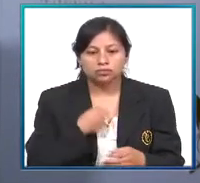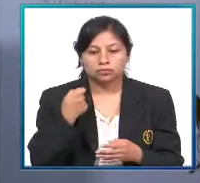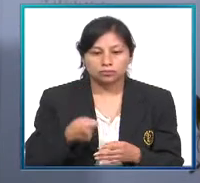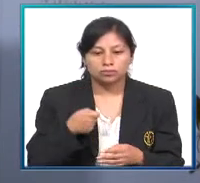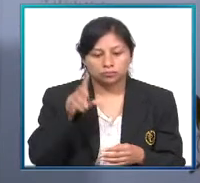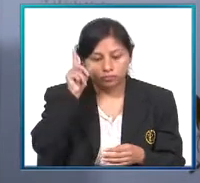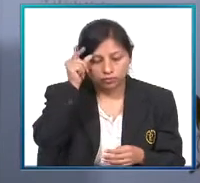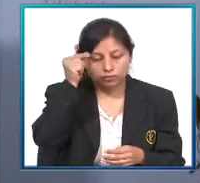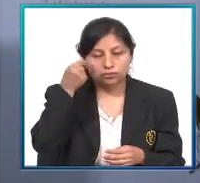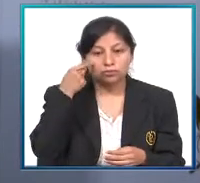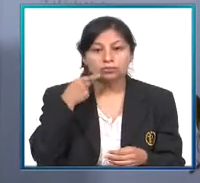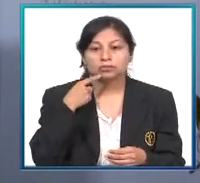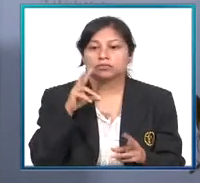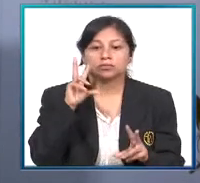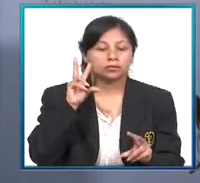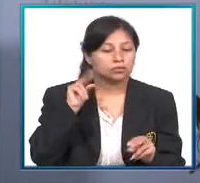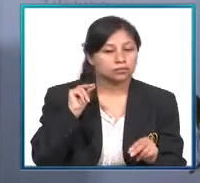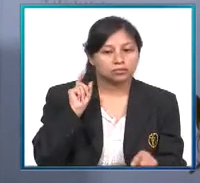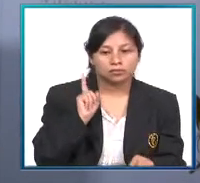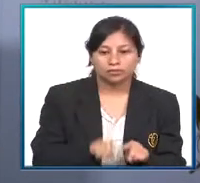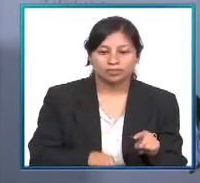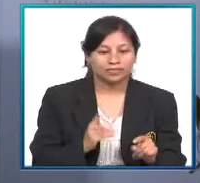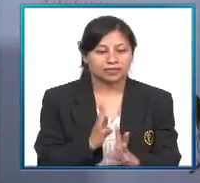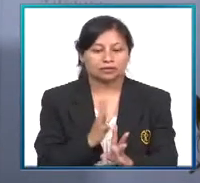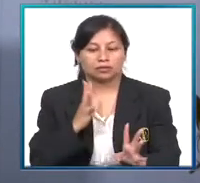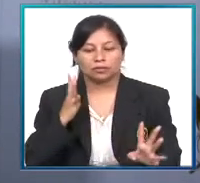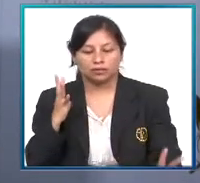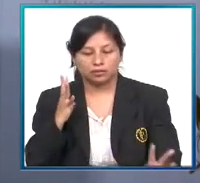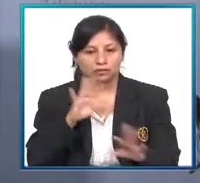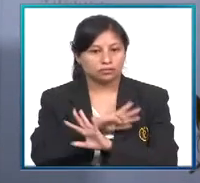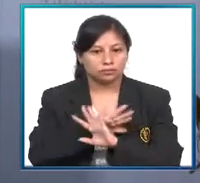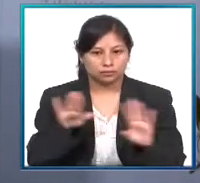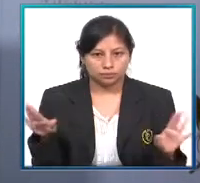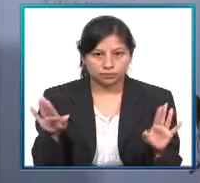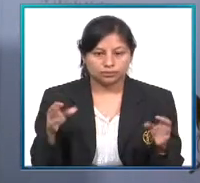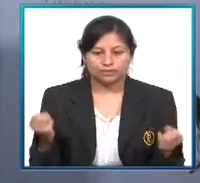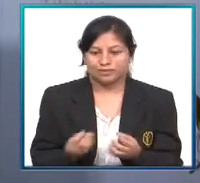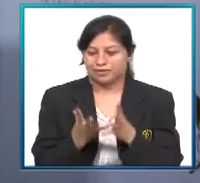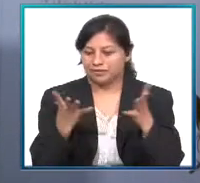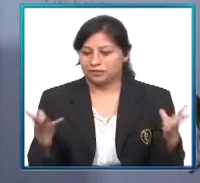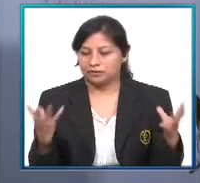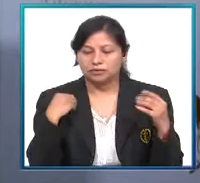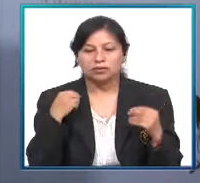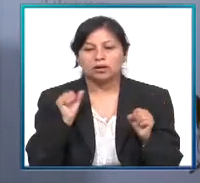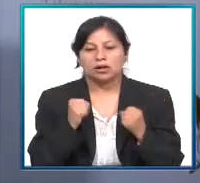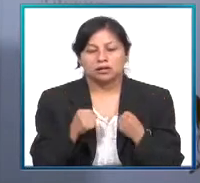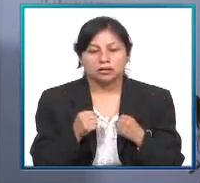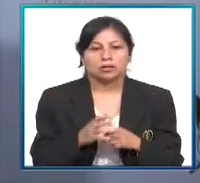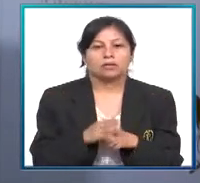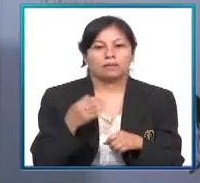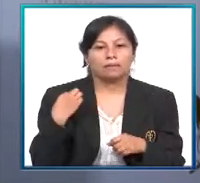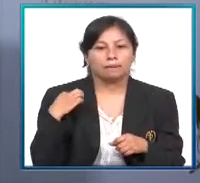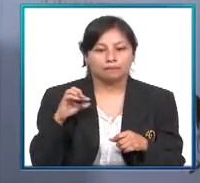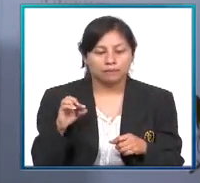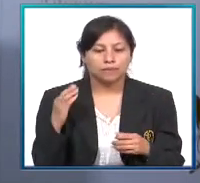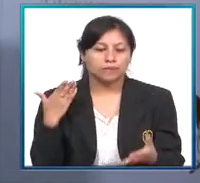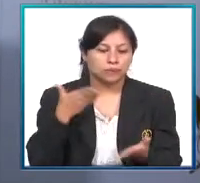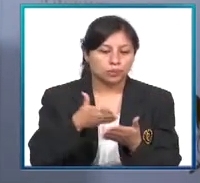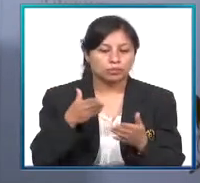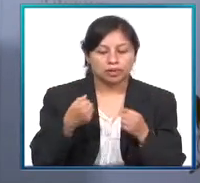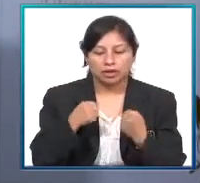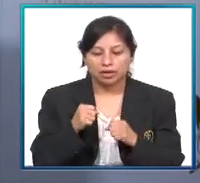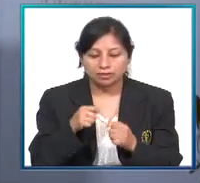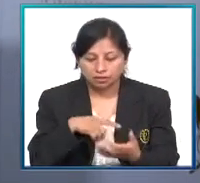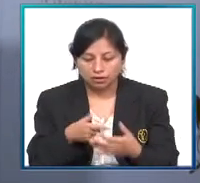del Estado evitar hacer esas grandes colas y aglomeraciones que tienen que estar haciendo para poder estar haciendo este